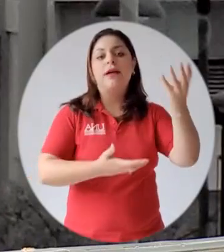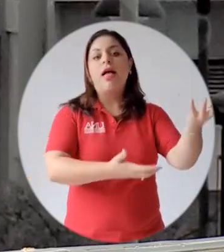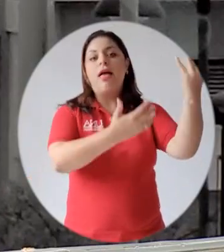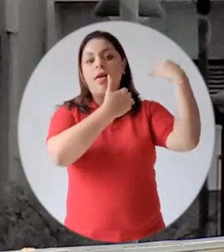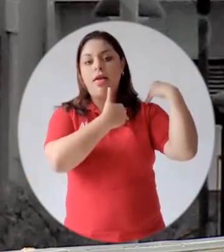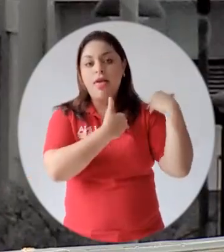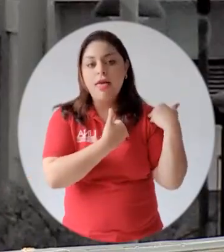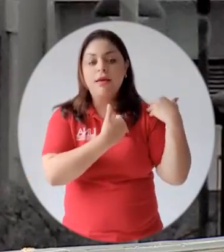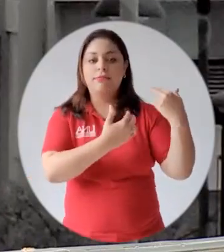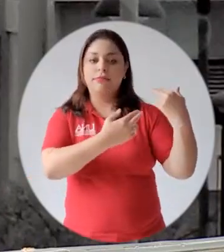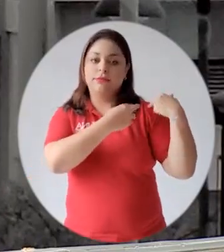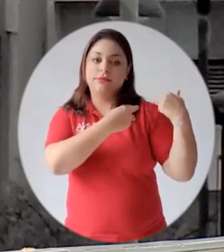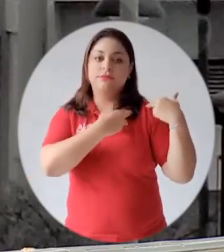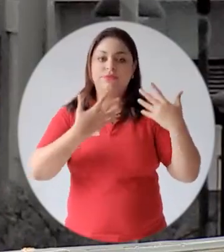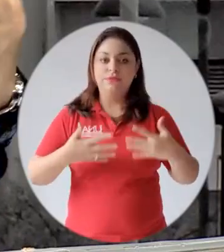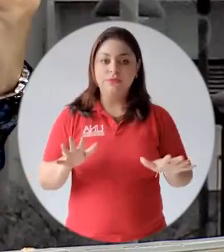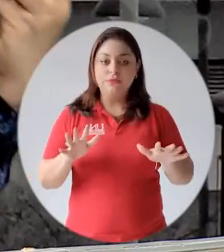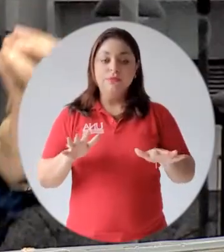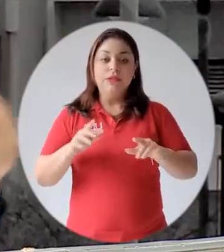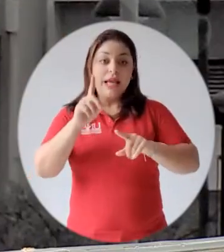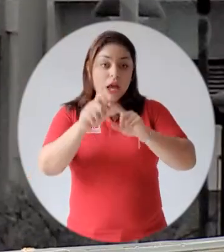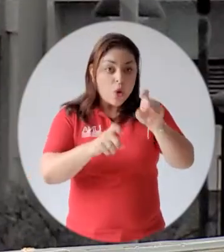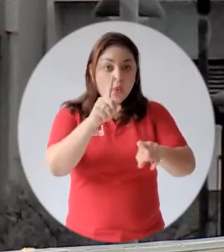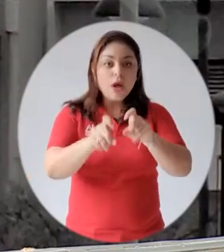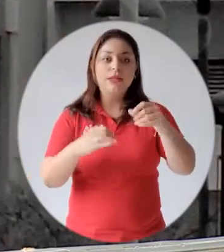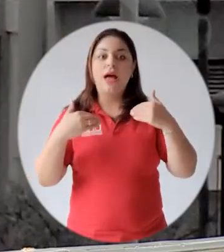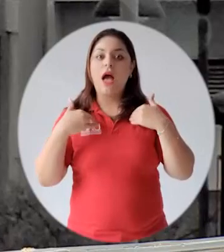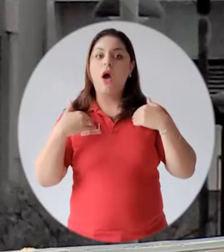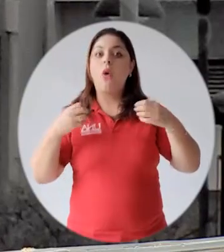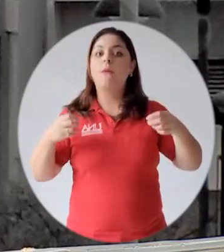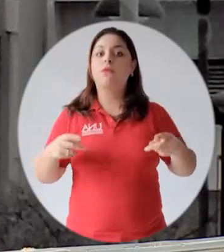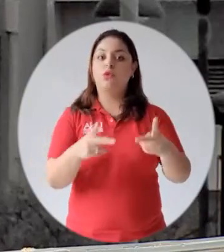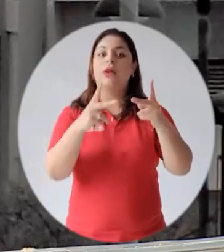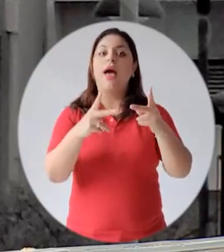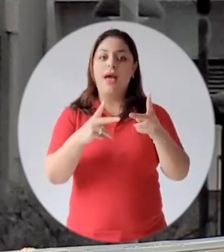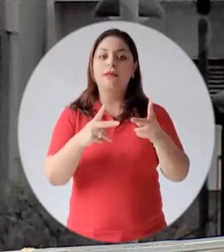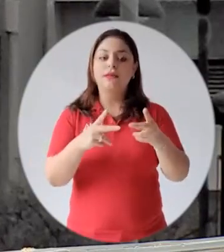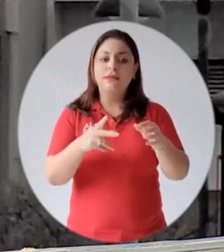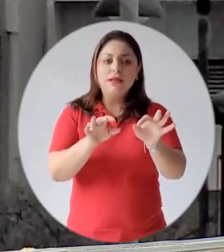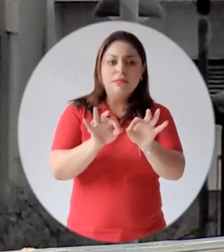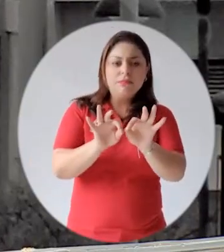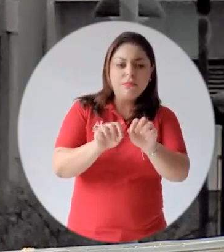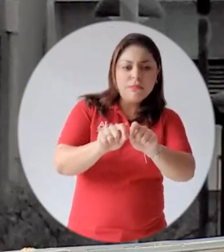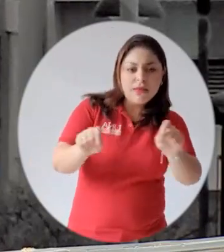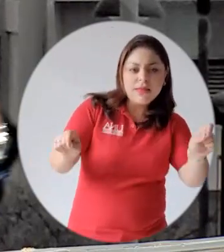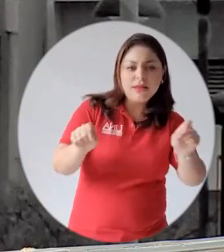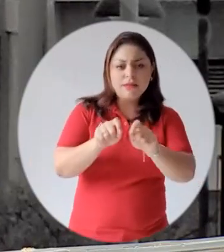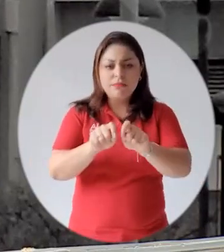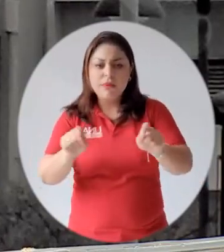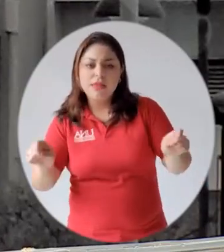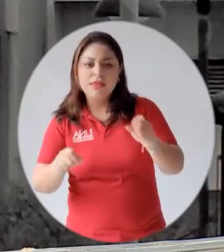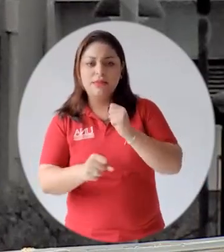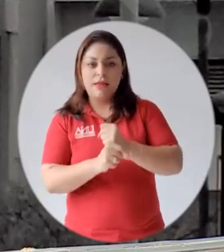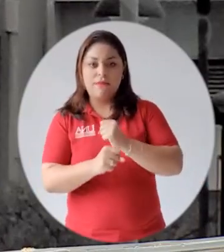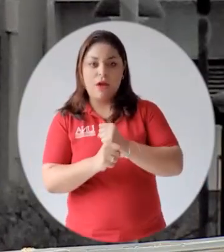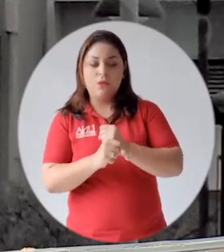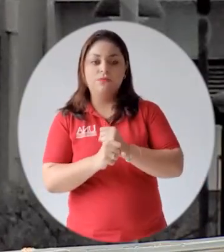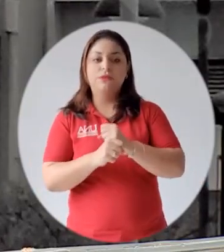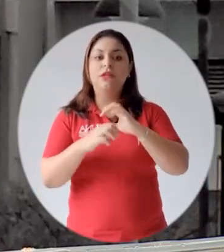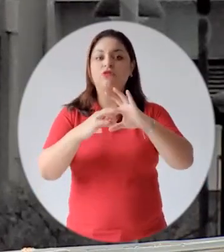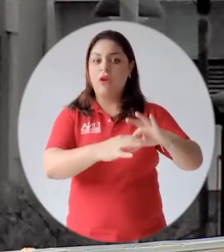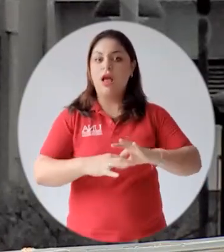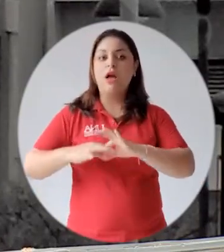Entonces la encuesta tiene la oportunidad de medir todas esas formas de trabajo y ver cuáles son las relaciones entre ellas, ¿verdad? Porque